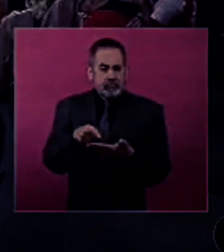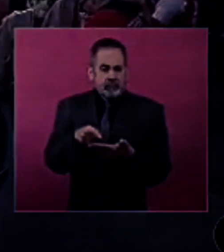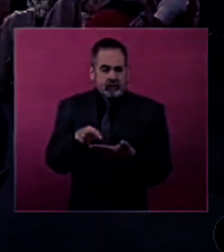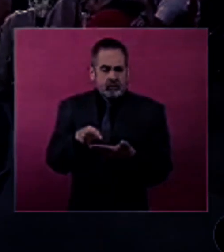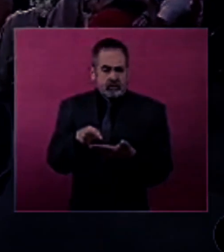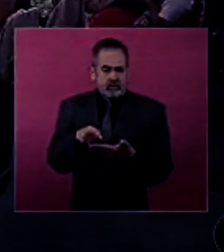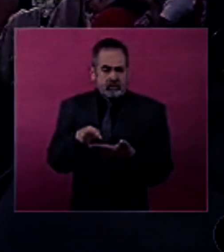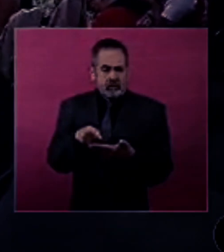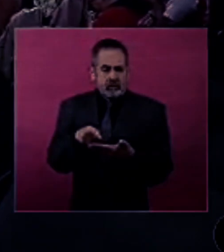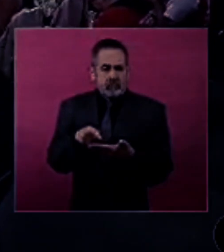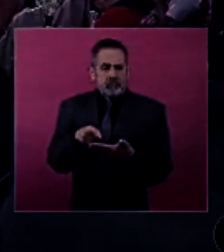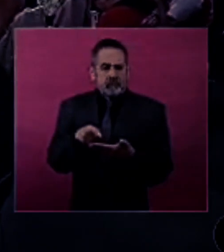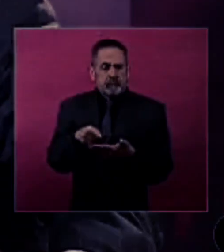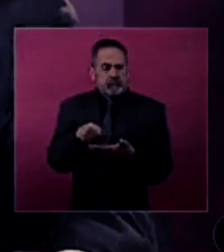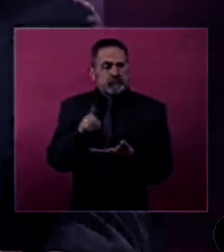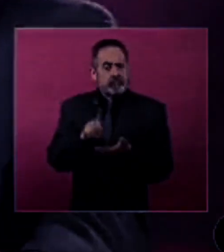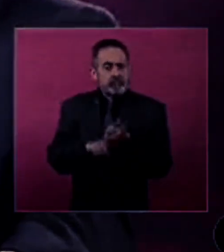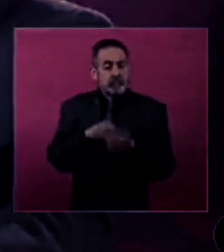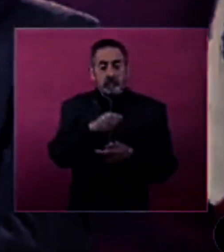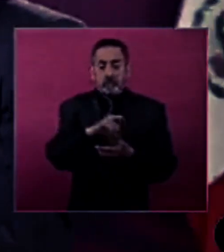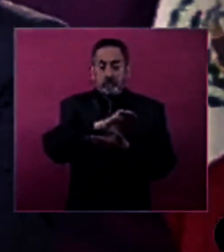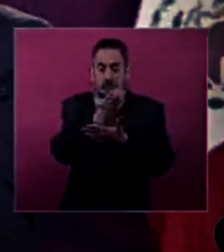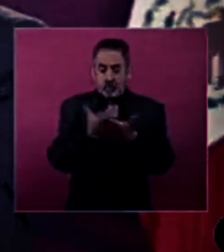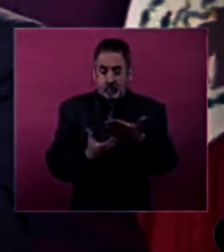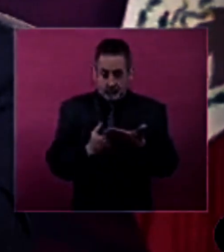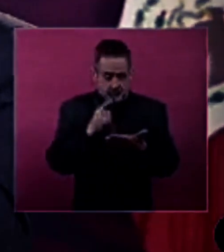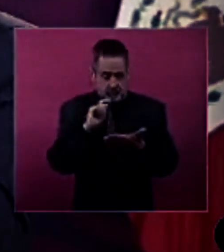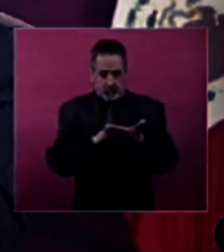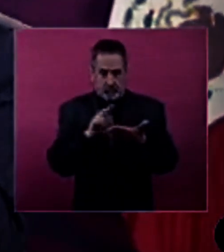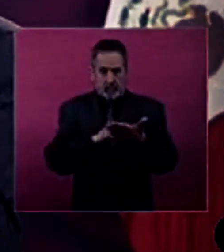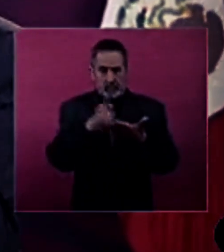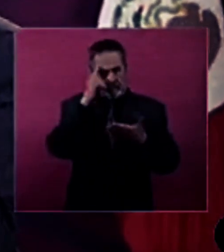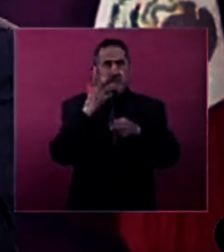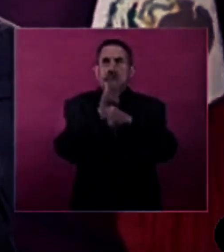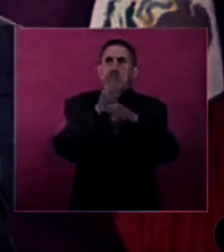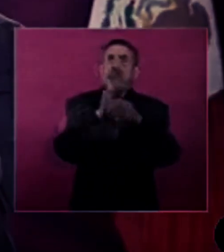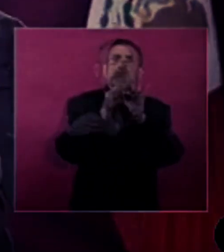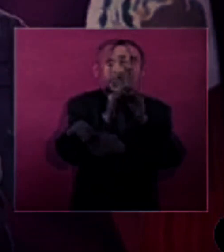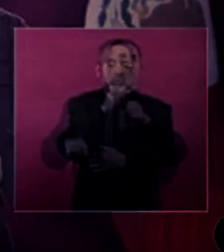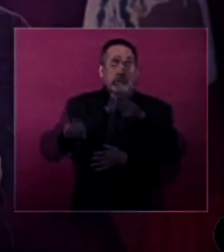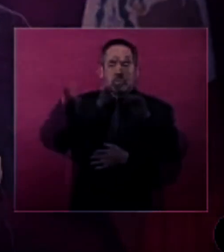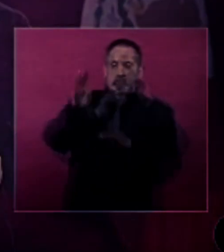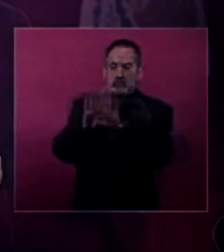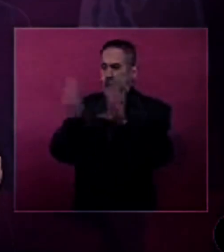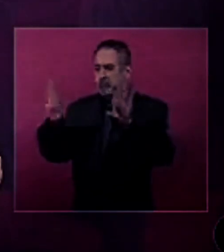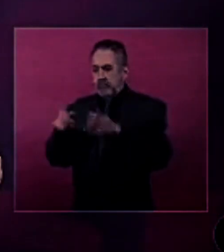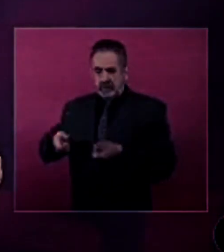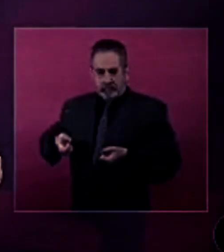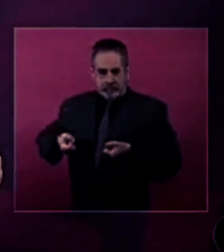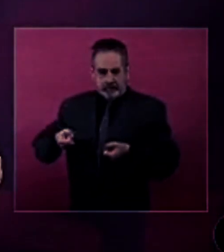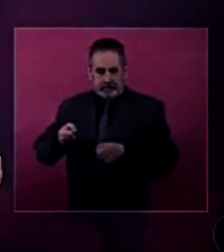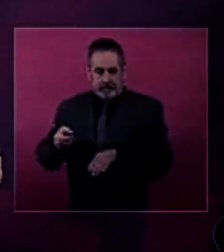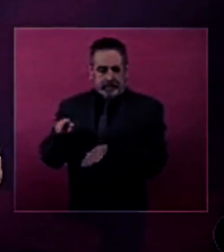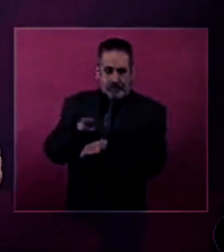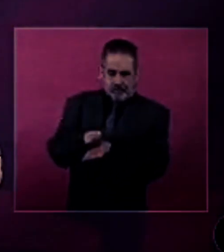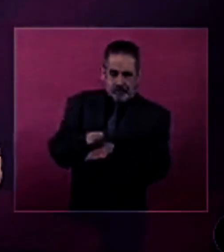presidente López Obrador lamentó el fallecimiento de la pequeña niña de 6 años, declarando